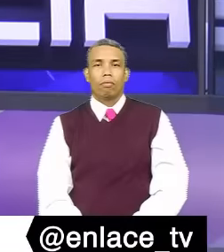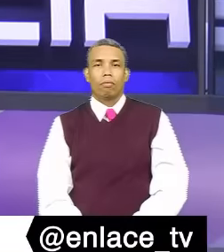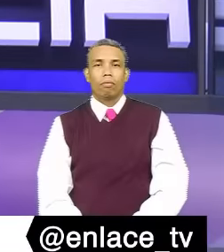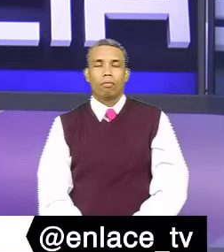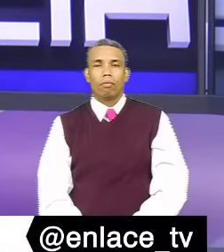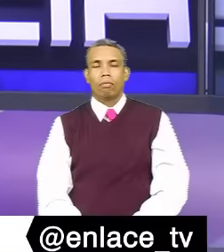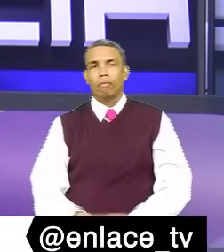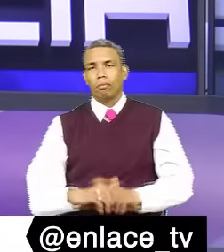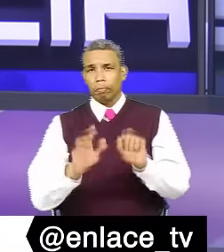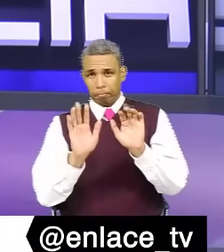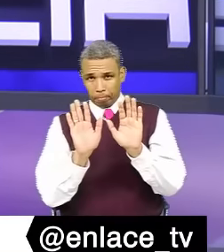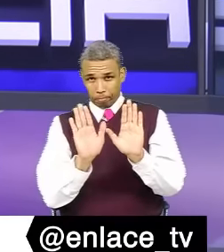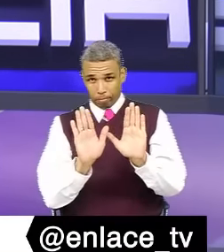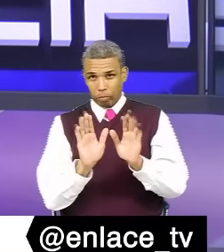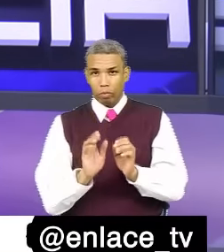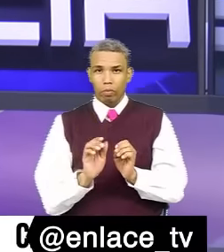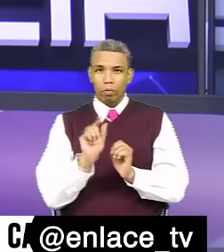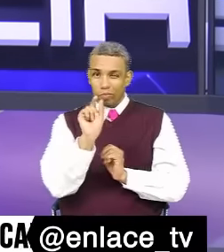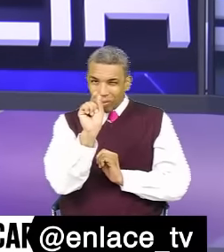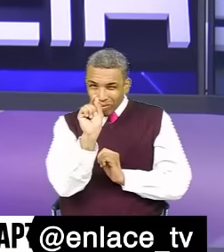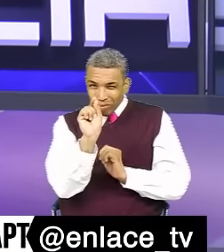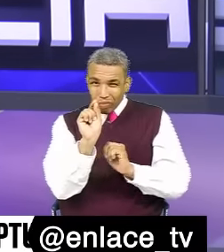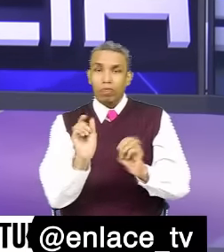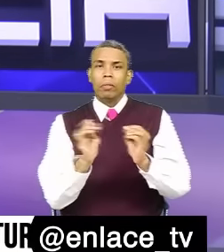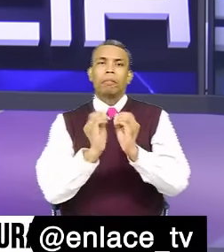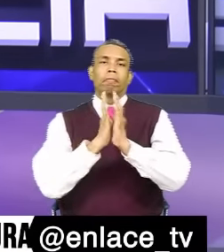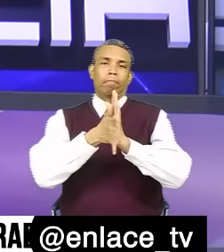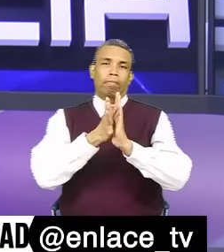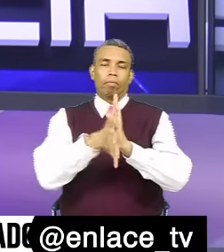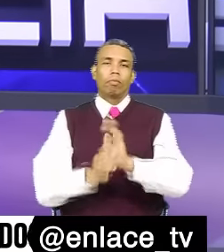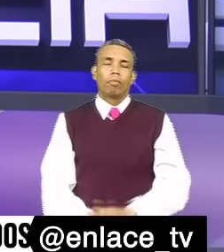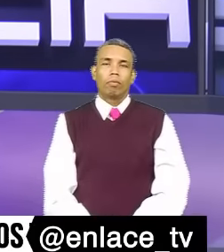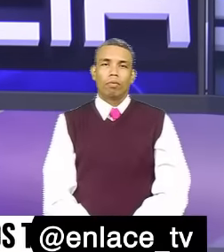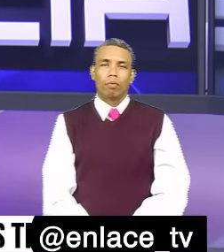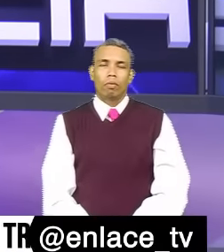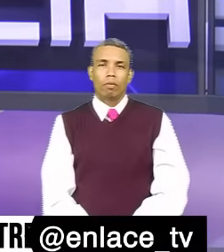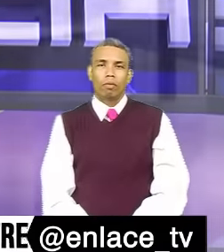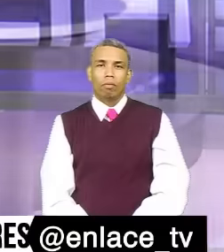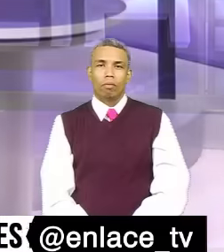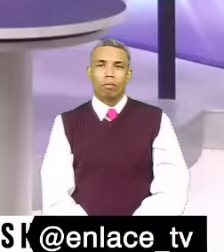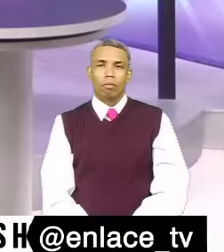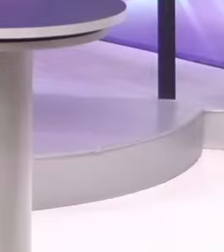Hacemos una pausa en Enlace Noticias en instantes. Los esperamos con más de lo que usted quiere ver.